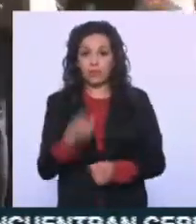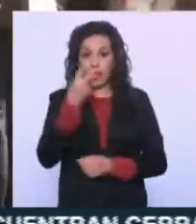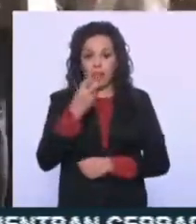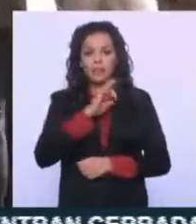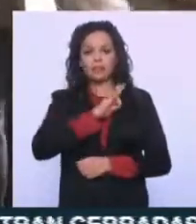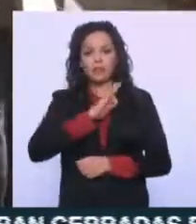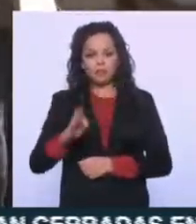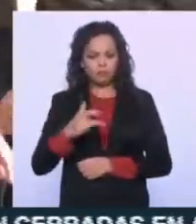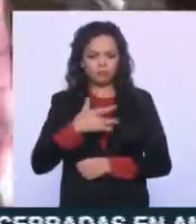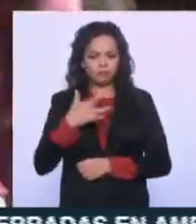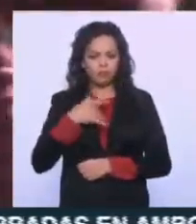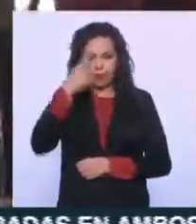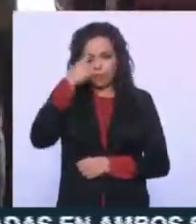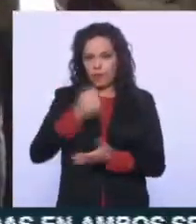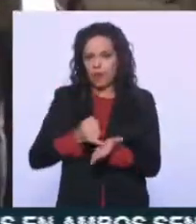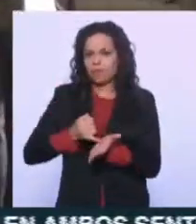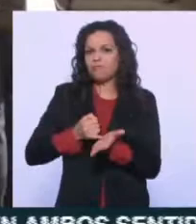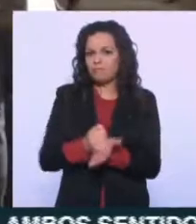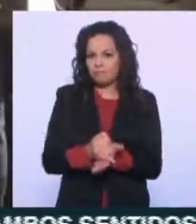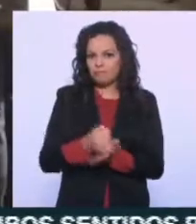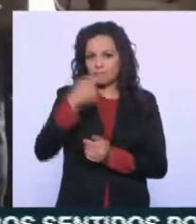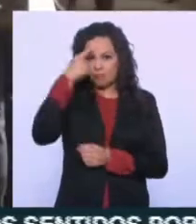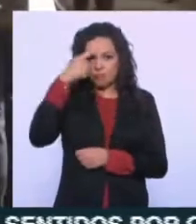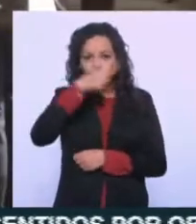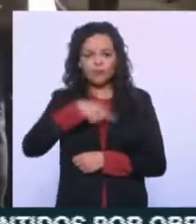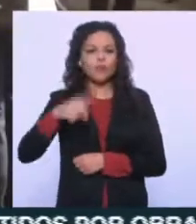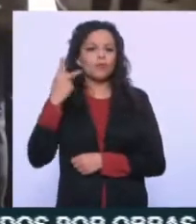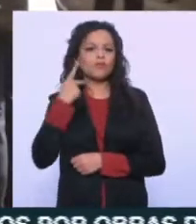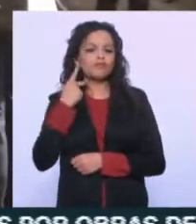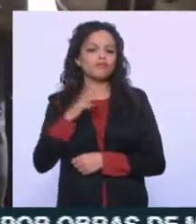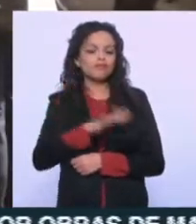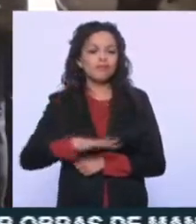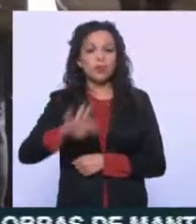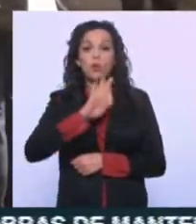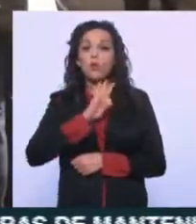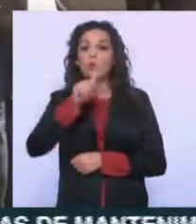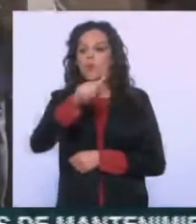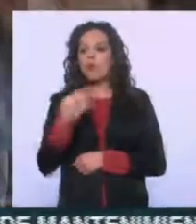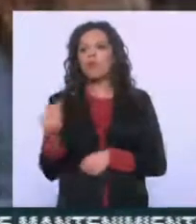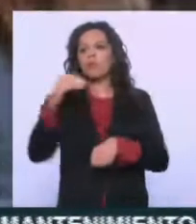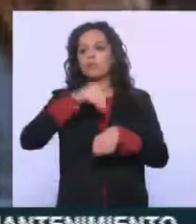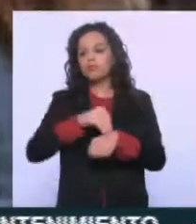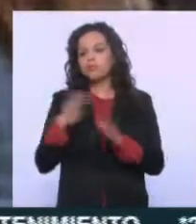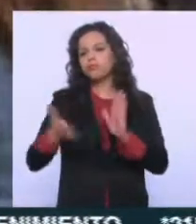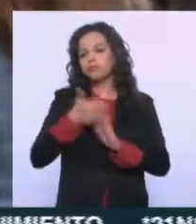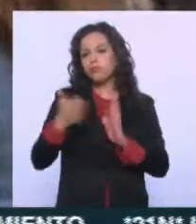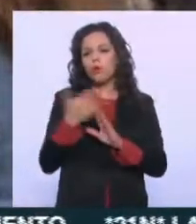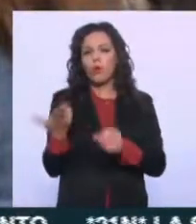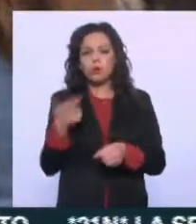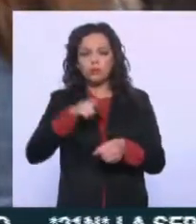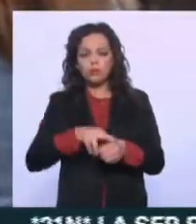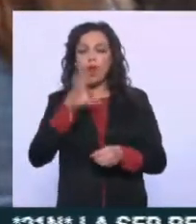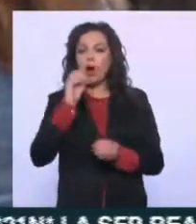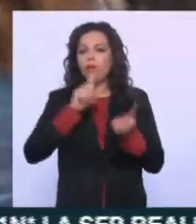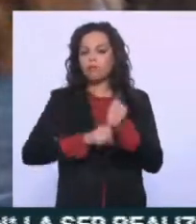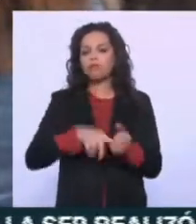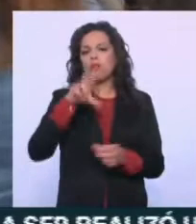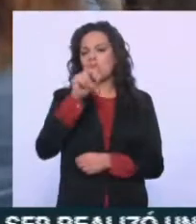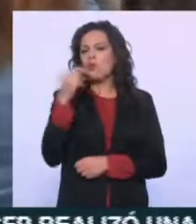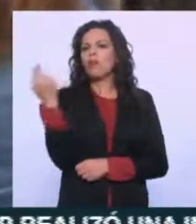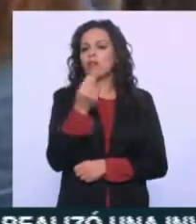decisiones de política pública como construir un hospital o considerar que no se necesita. Es un censo, es el primer